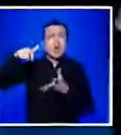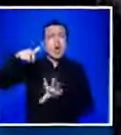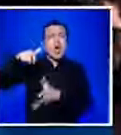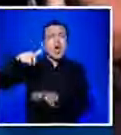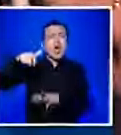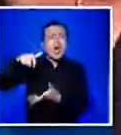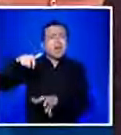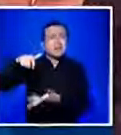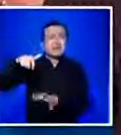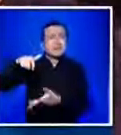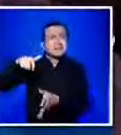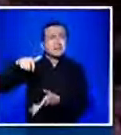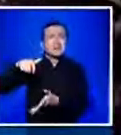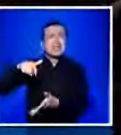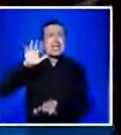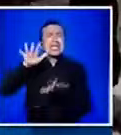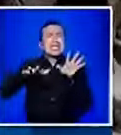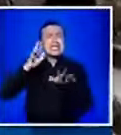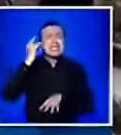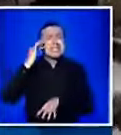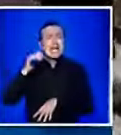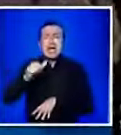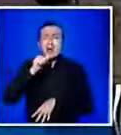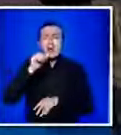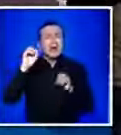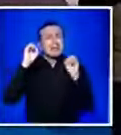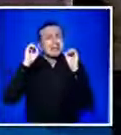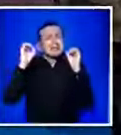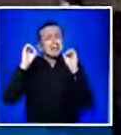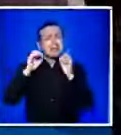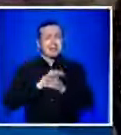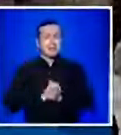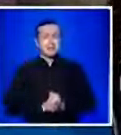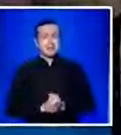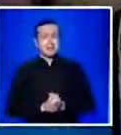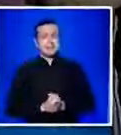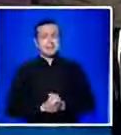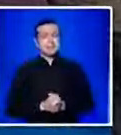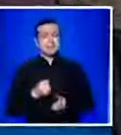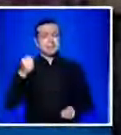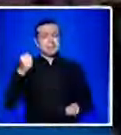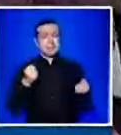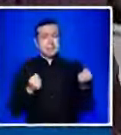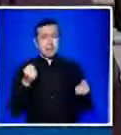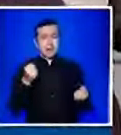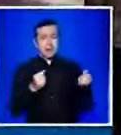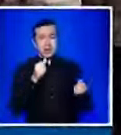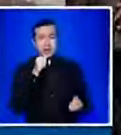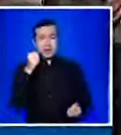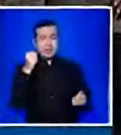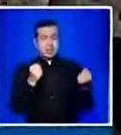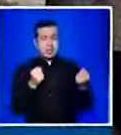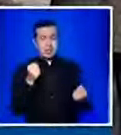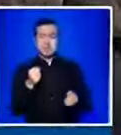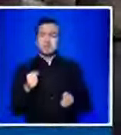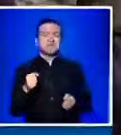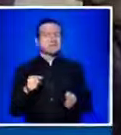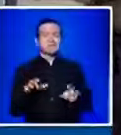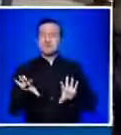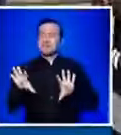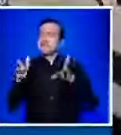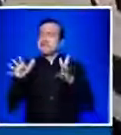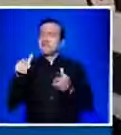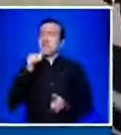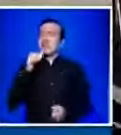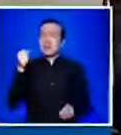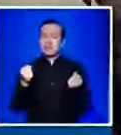amanece y así anochece. 15 días, señorita. Gracias. ¿Tanqueros, vecino? ¿Vienen tanqueros? No, señorita,